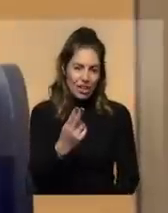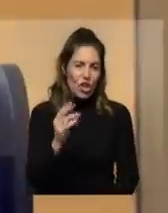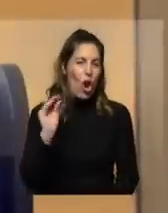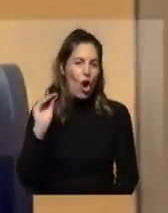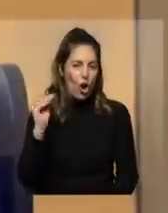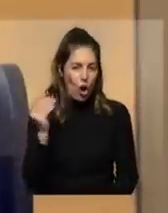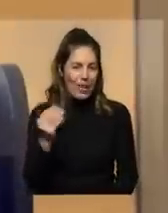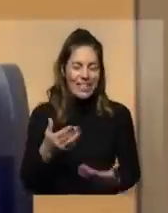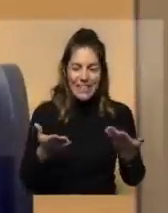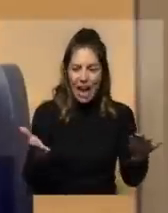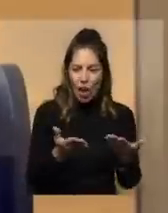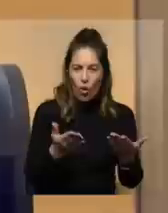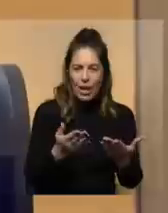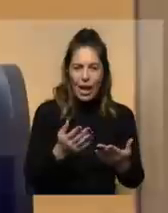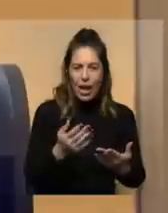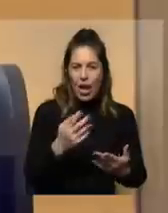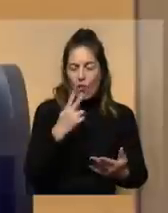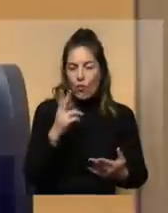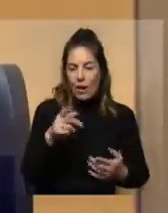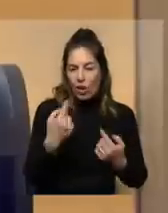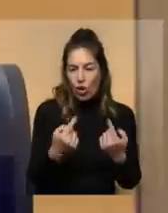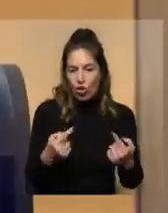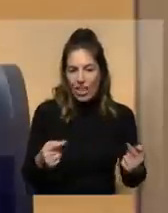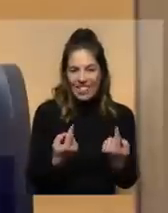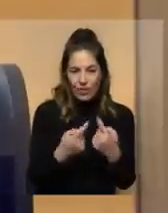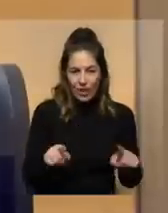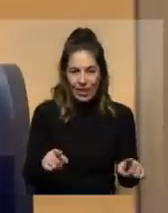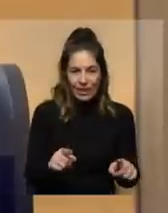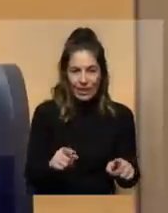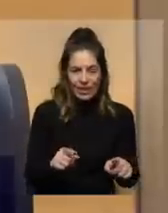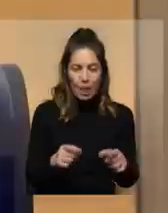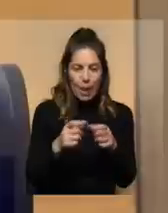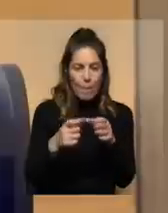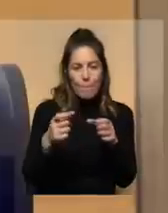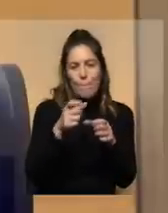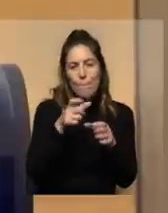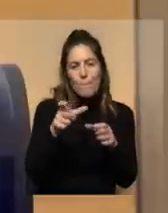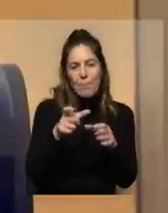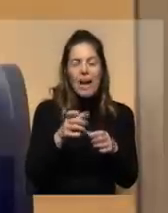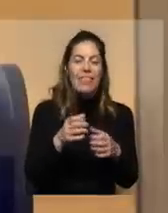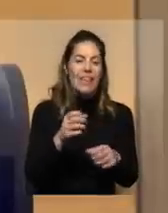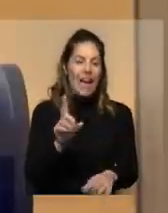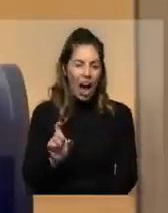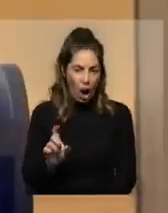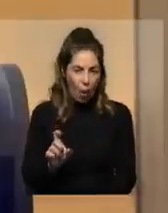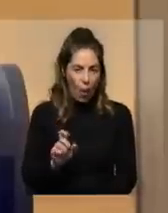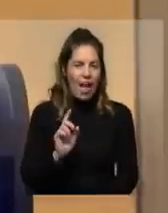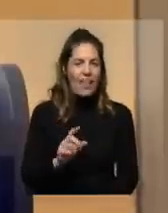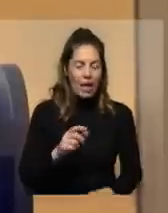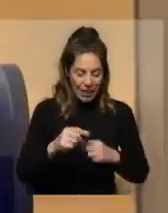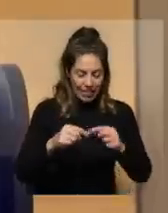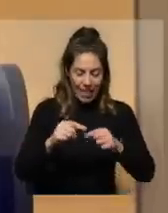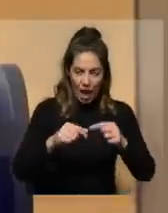jóvenes ahora están consumiendo otras cosas están consumiendo también pipas de agua están consumiendo también tabaco de armar